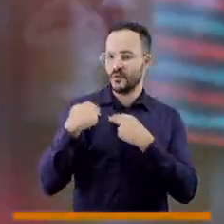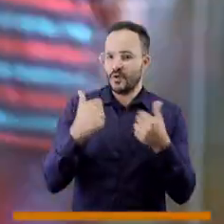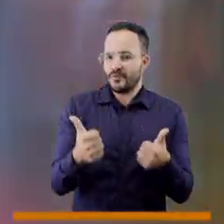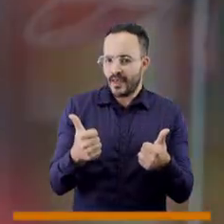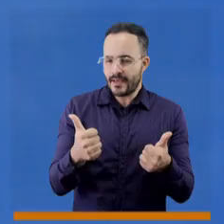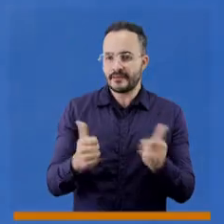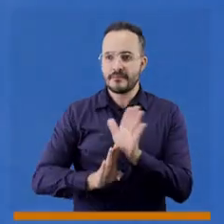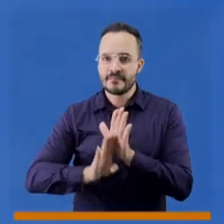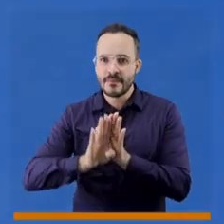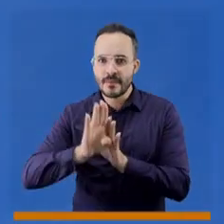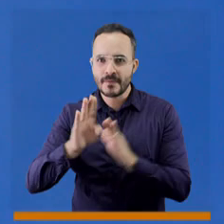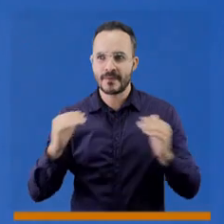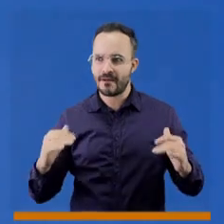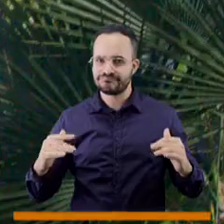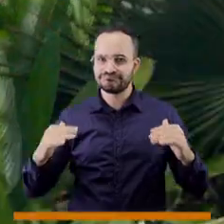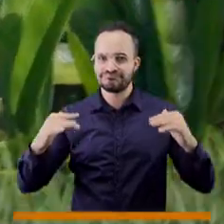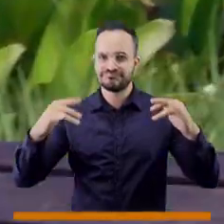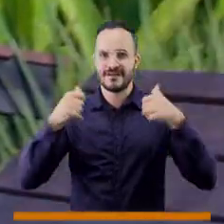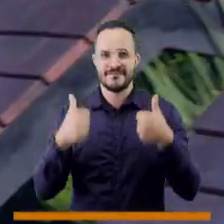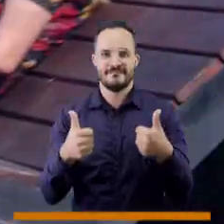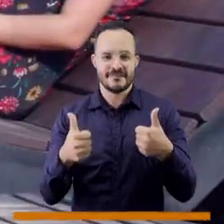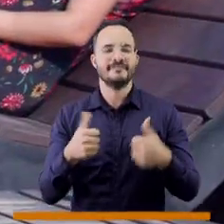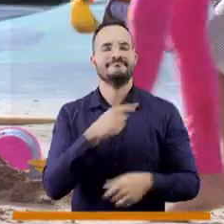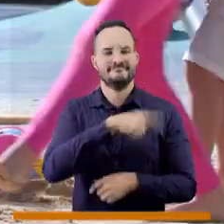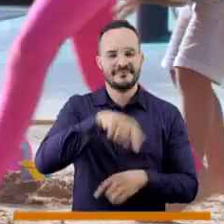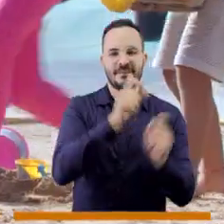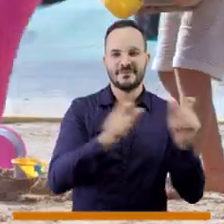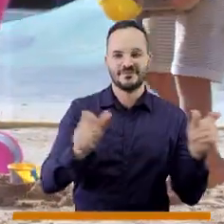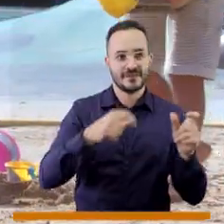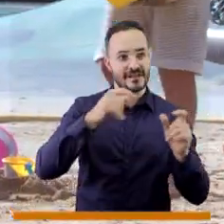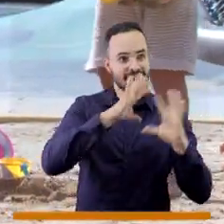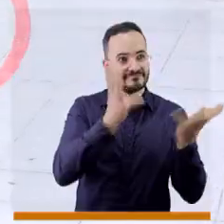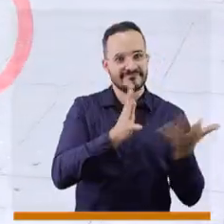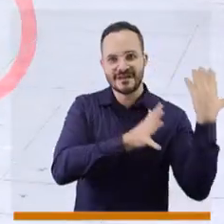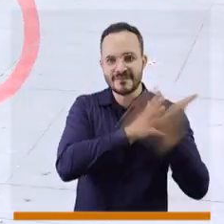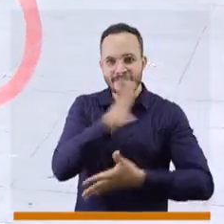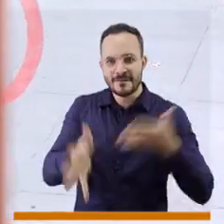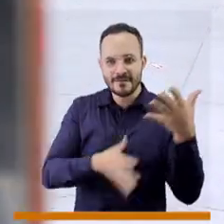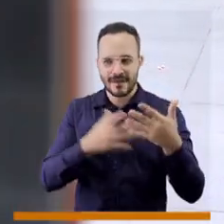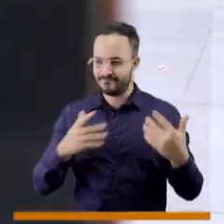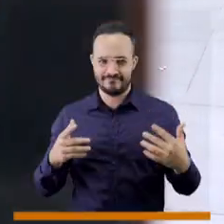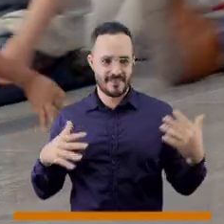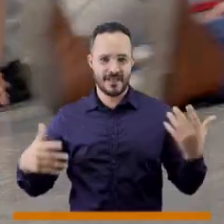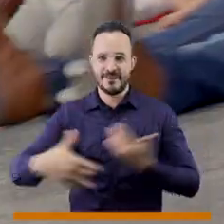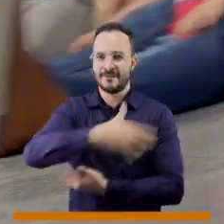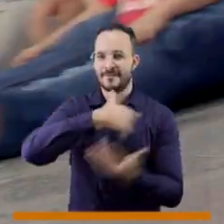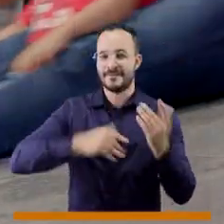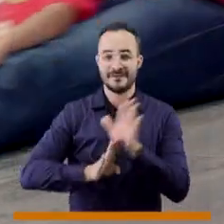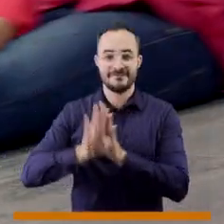y además crece a medida que las personas del mundo vienen a visitar